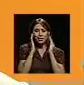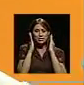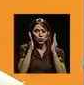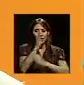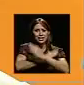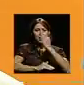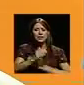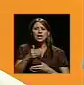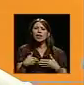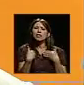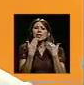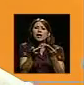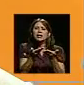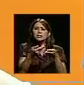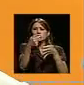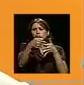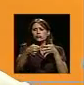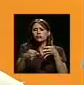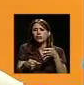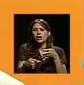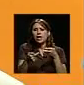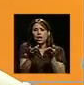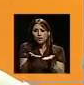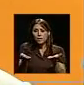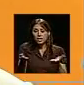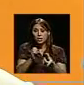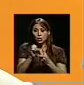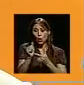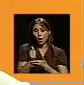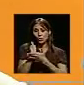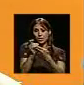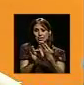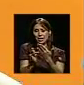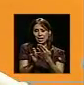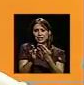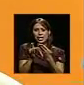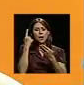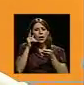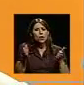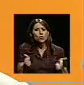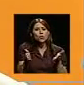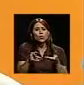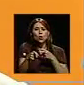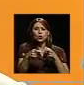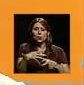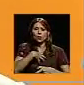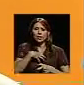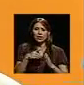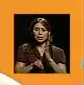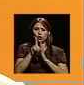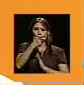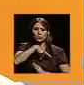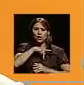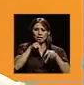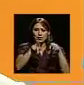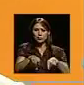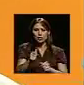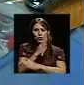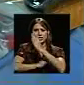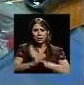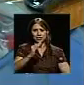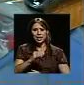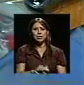discapacidad, diferentes herramientas o ayudas técnicas que promuevan la autonomía y el desarrollo personal de las personas con